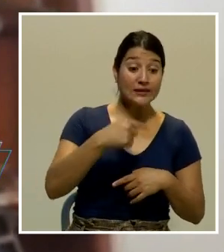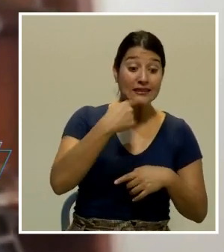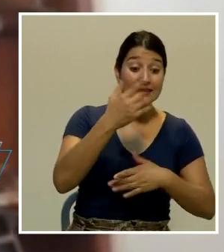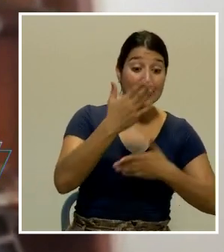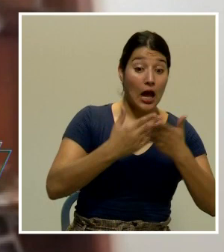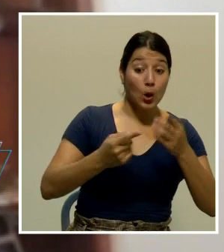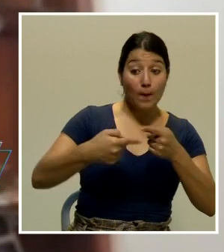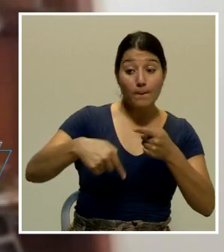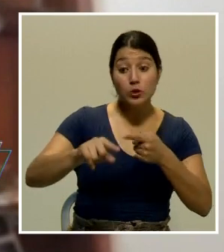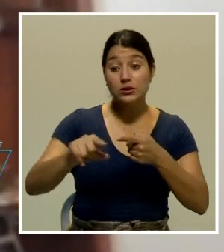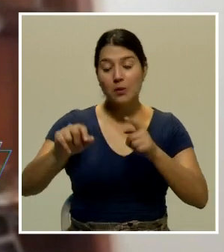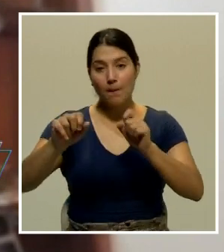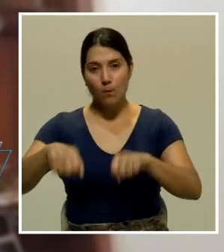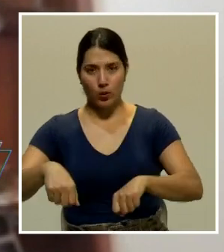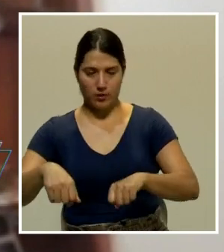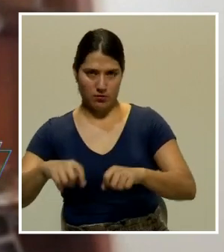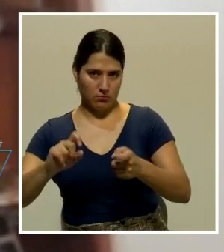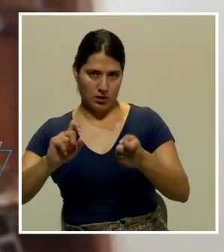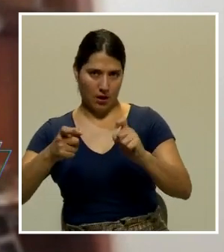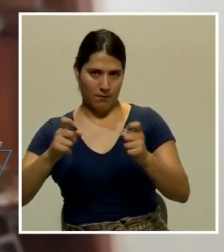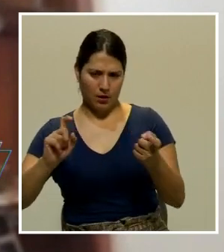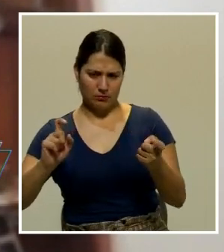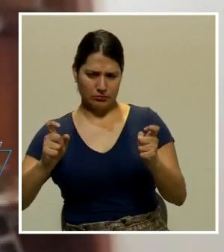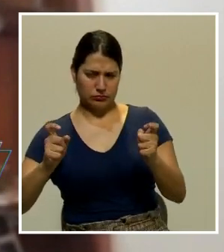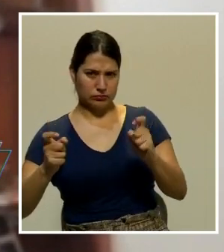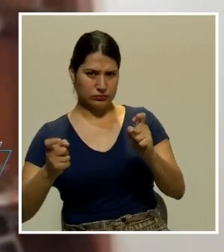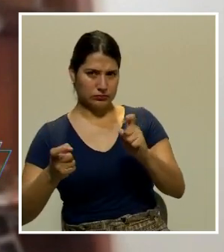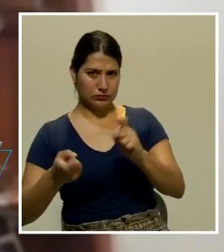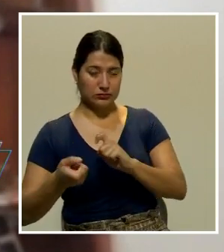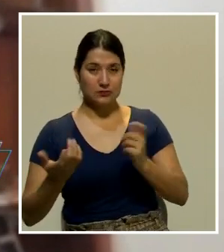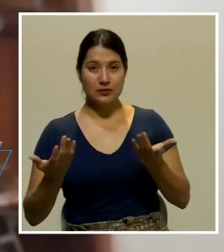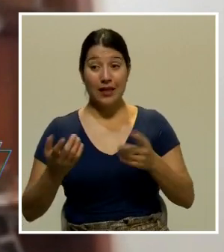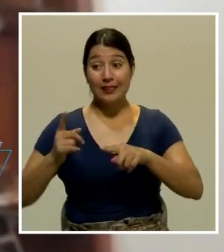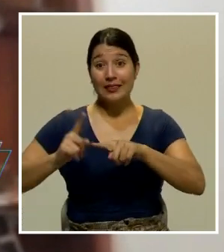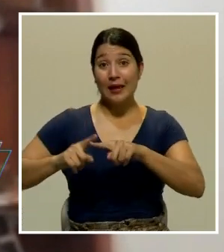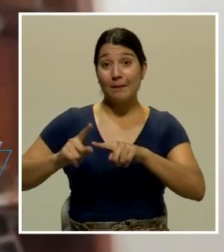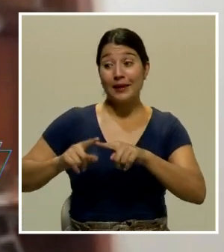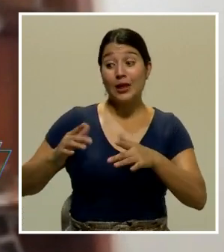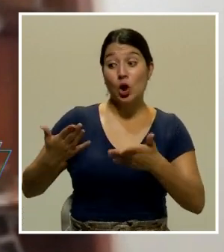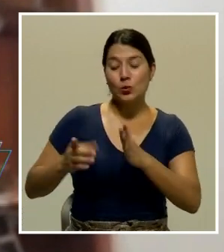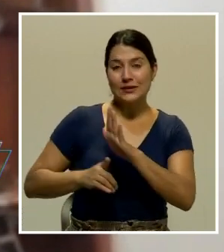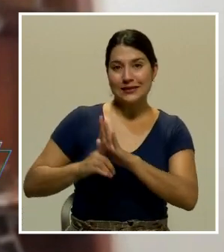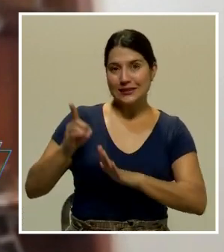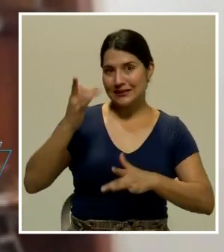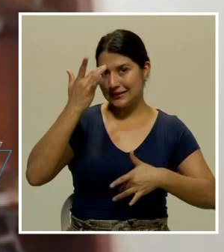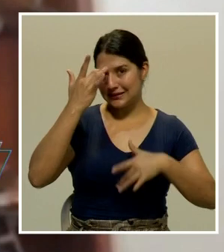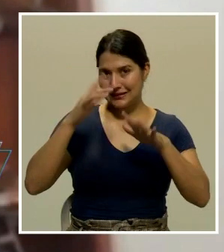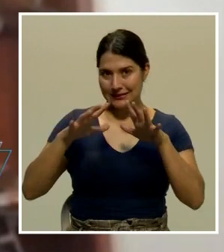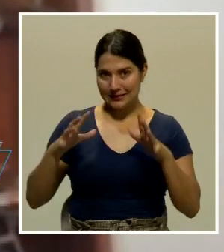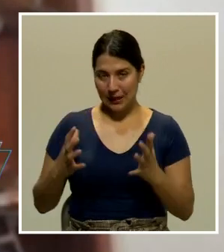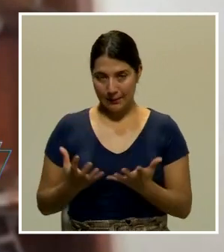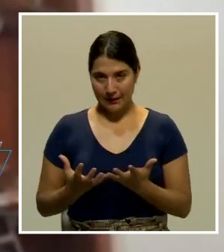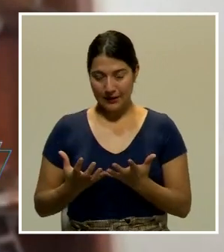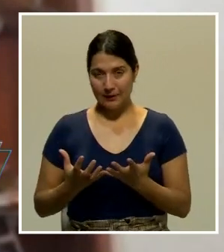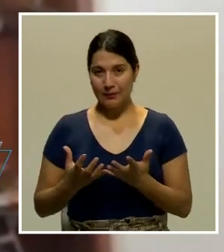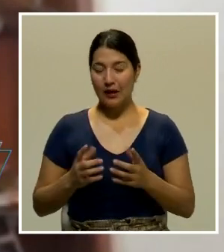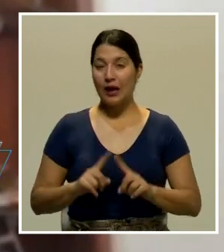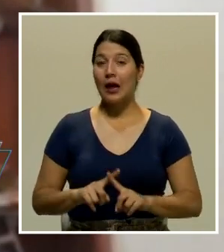por temas relacionados directamente con el impacto de la pandemia. Pero